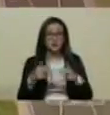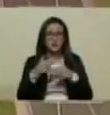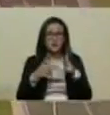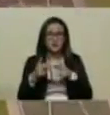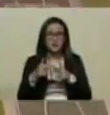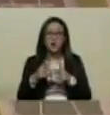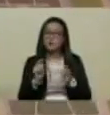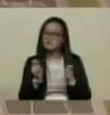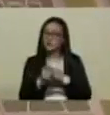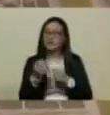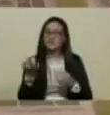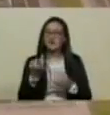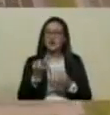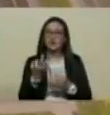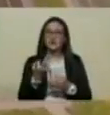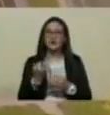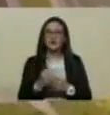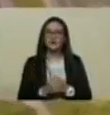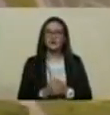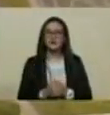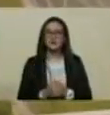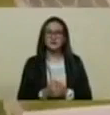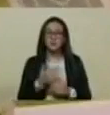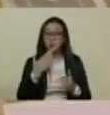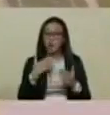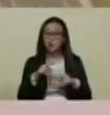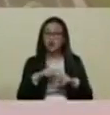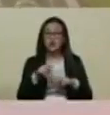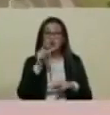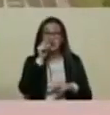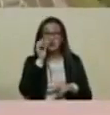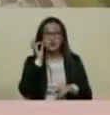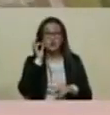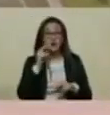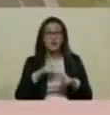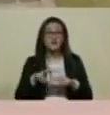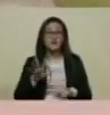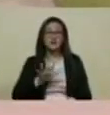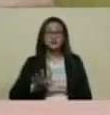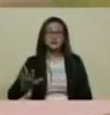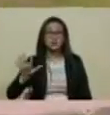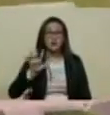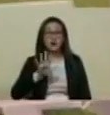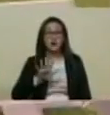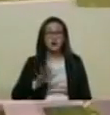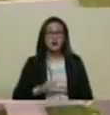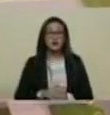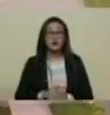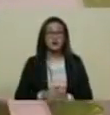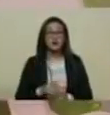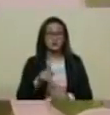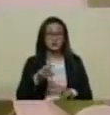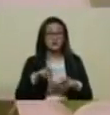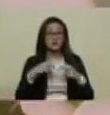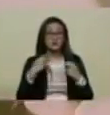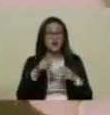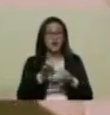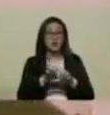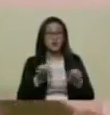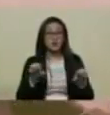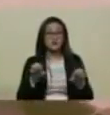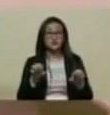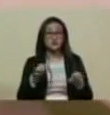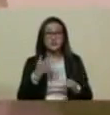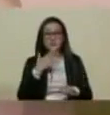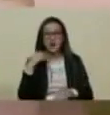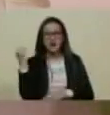hacer realidad, y muy pronto los niños y niñas de Venezuela van a tener las instalaciones educacionales